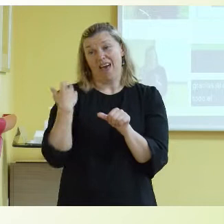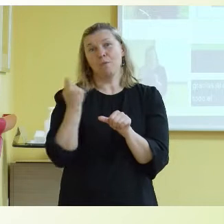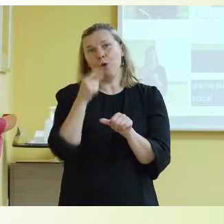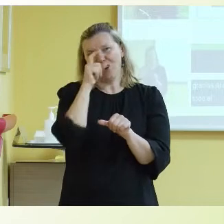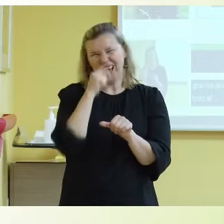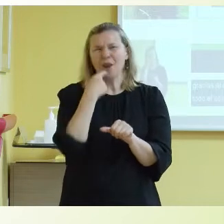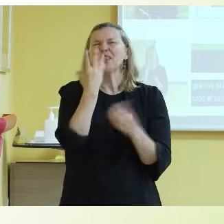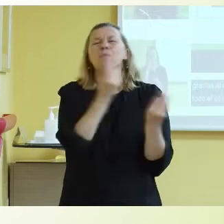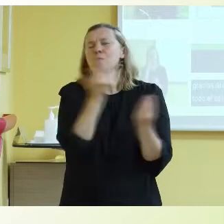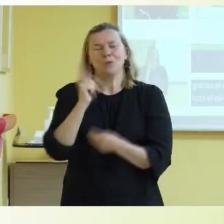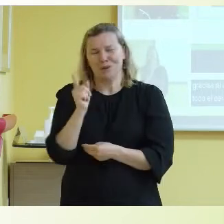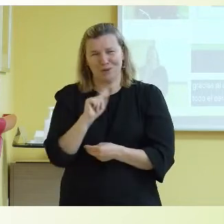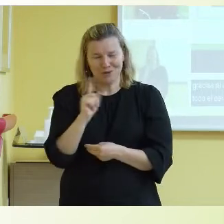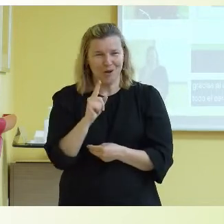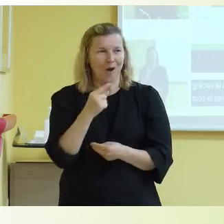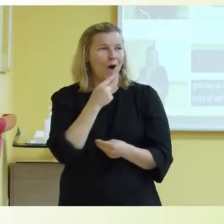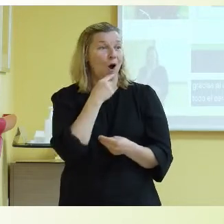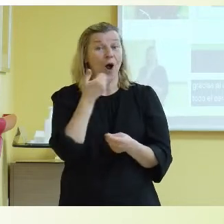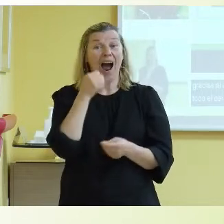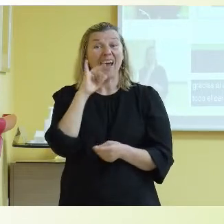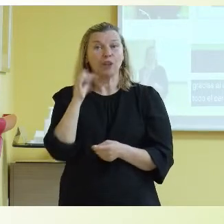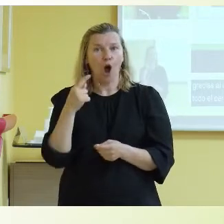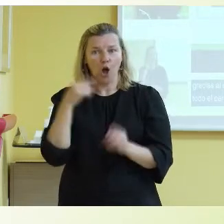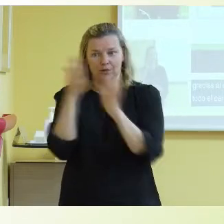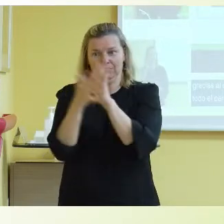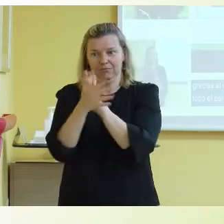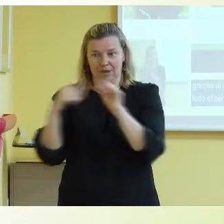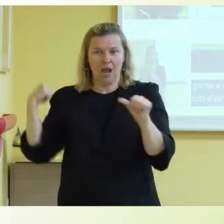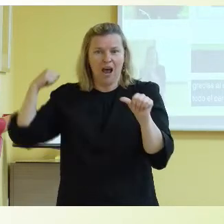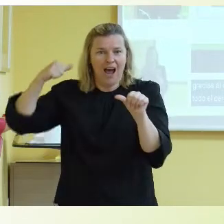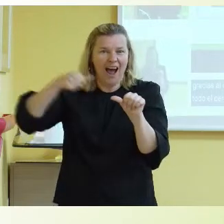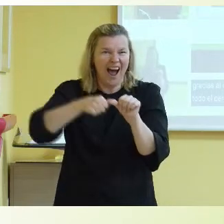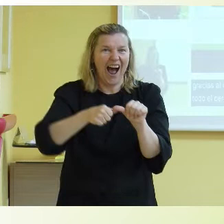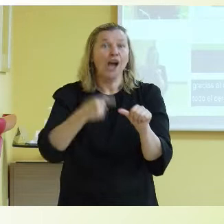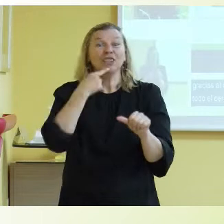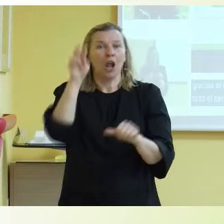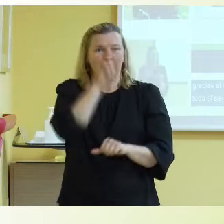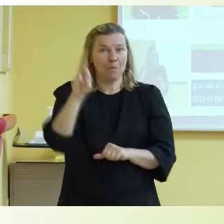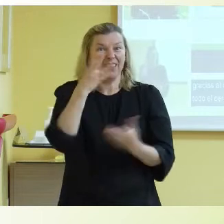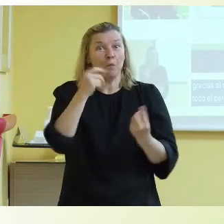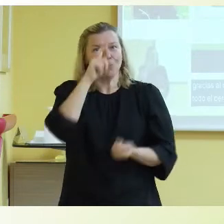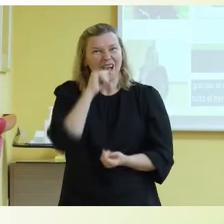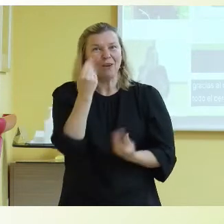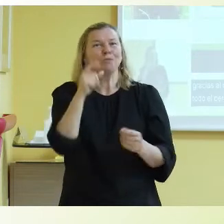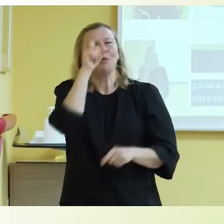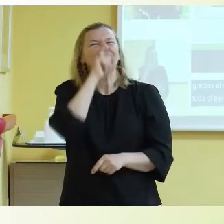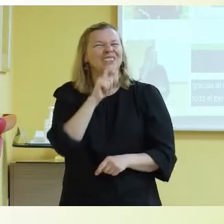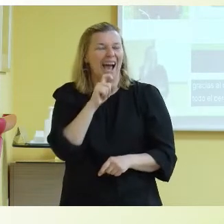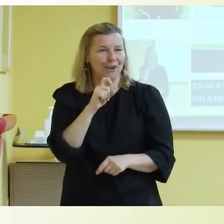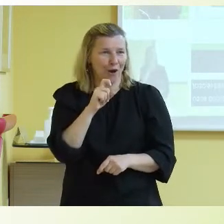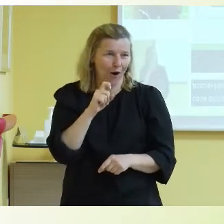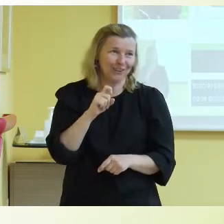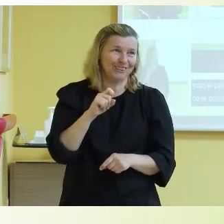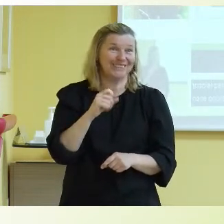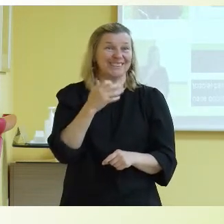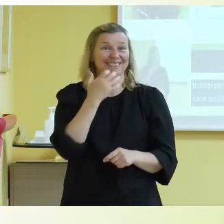muchos. Todo lo que contaba Aitor sobre mi trayectoria no depende más que una cosa, es que tengo muchos años, aunque no lo parezca, pero tengo muchos años. Y cuando pasan años,